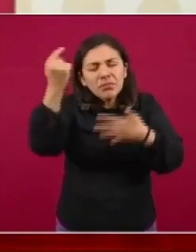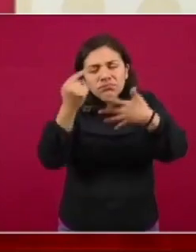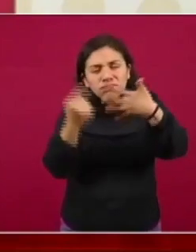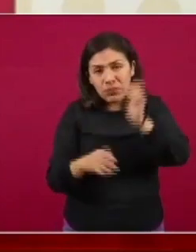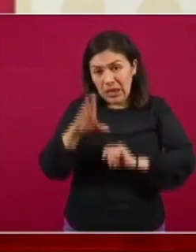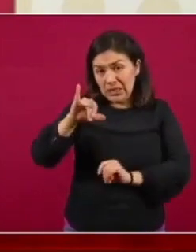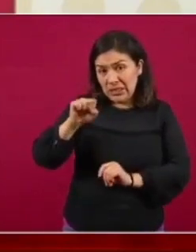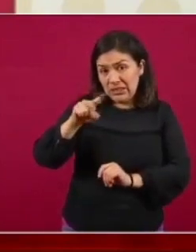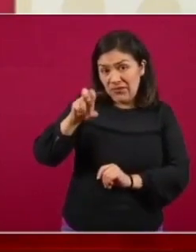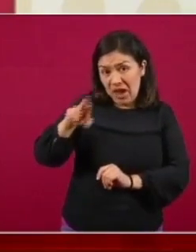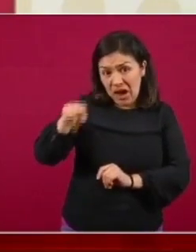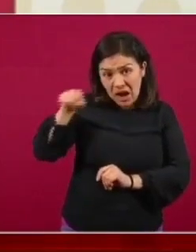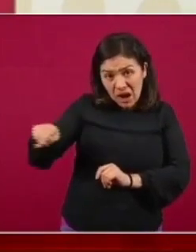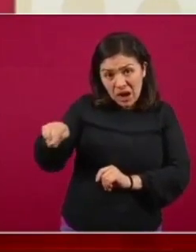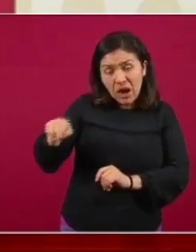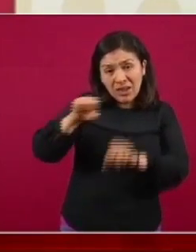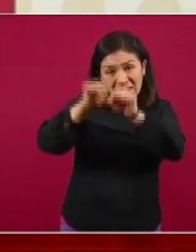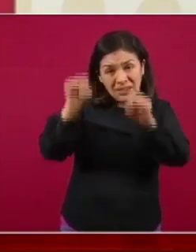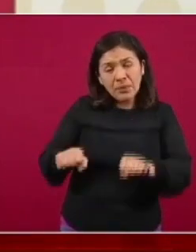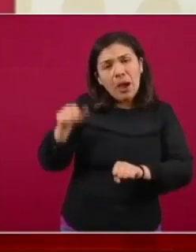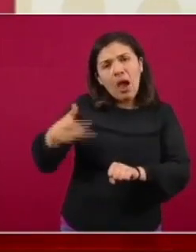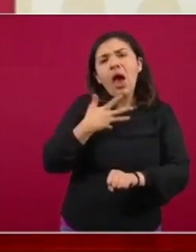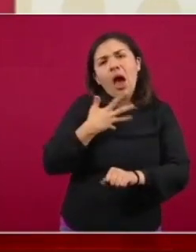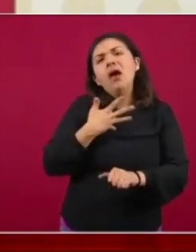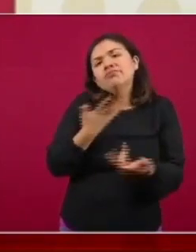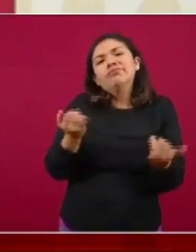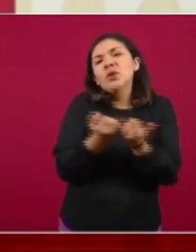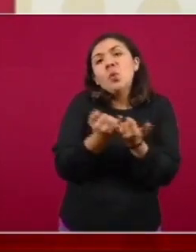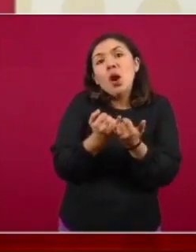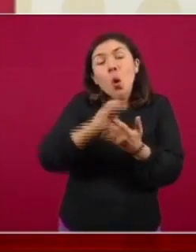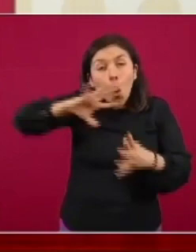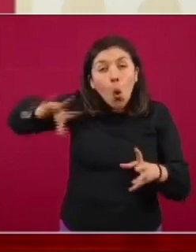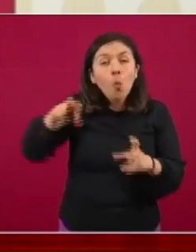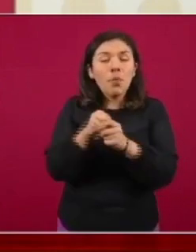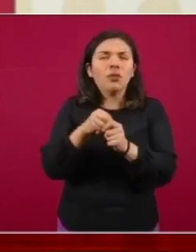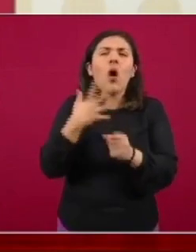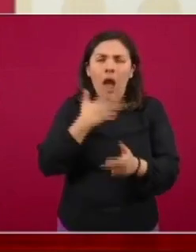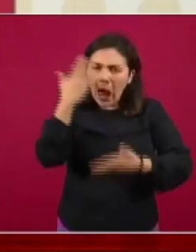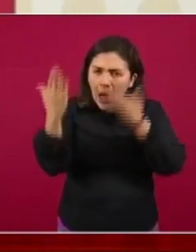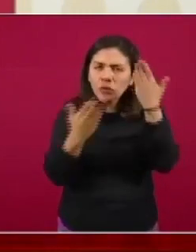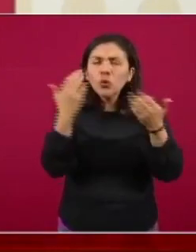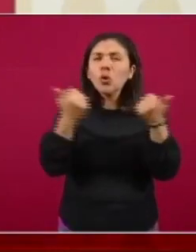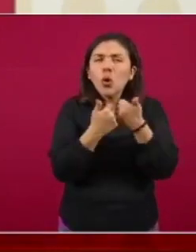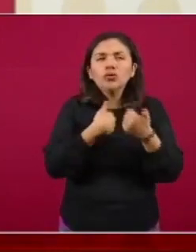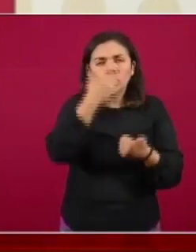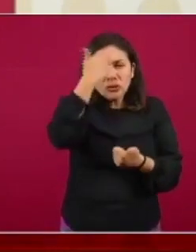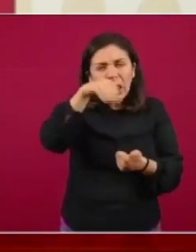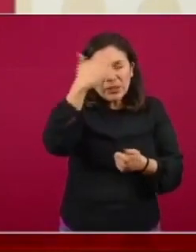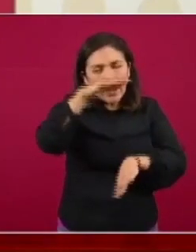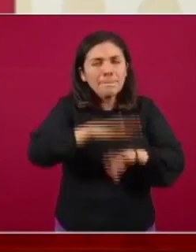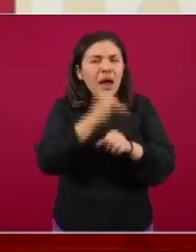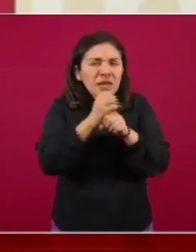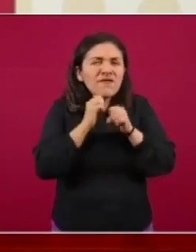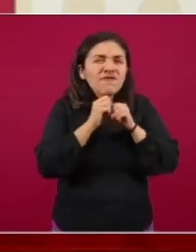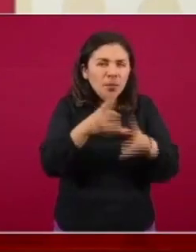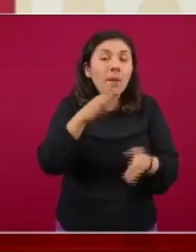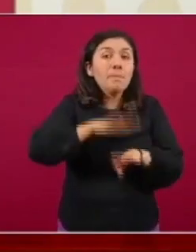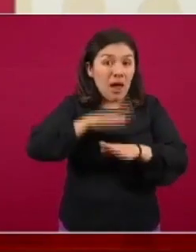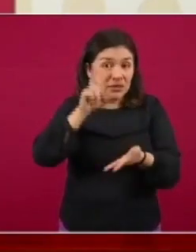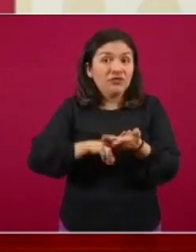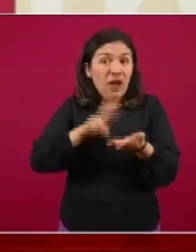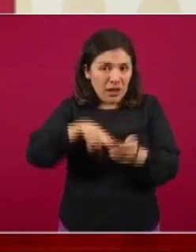CISBER tiene sus límites. Tenemos un estudio epidemiológico con lo que estamos sacando muchísima información muy